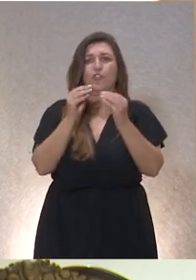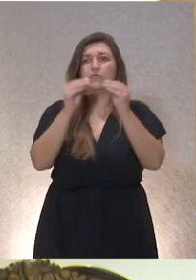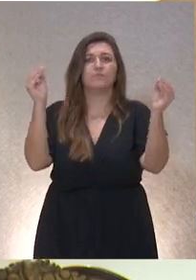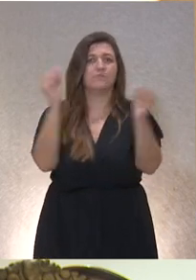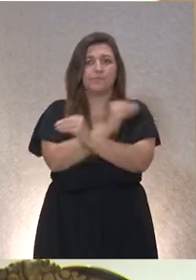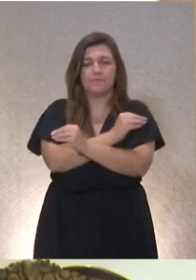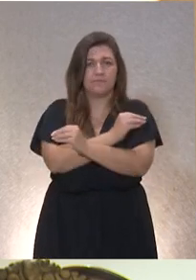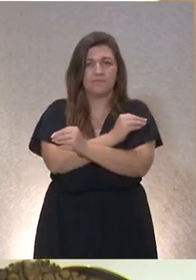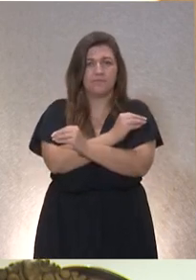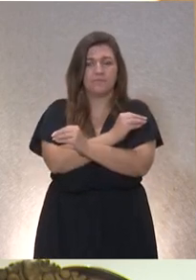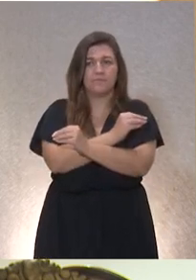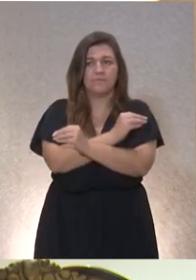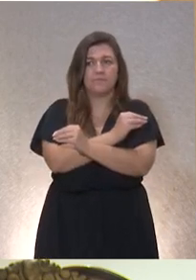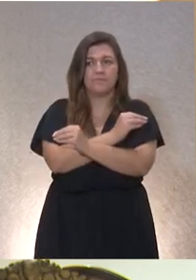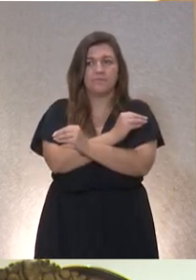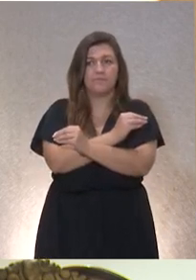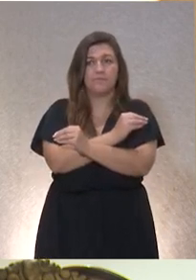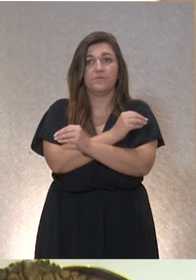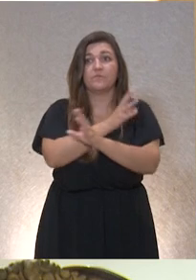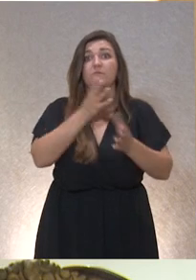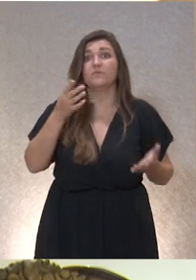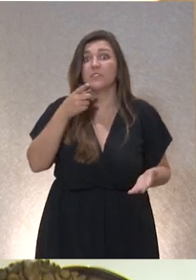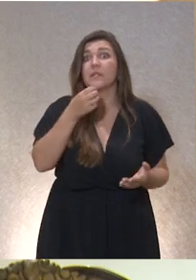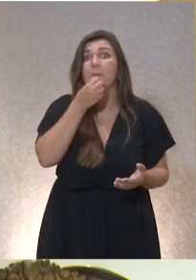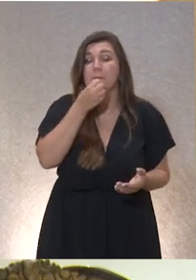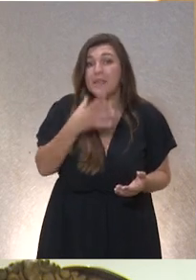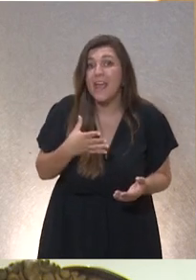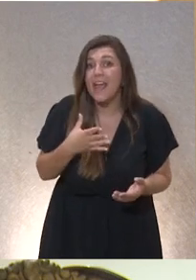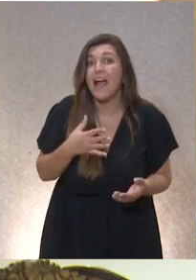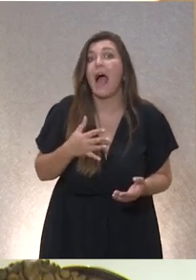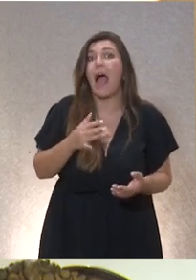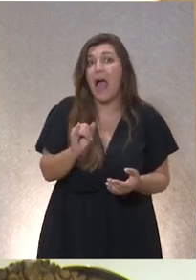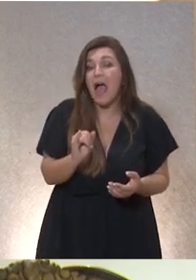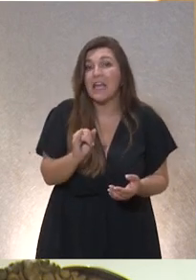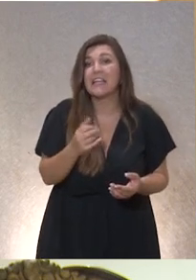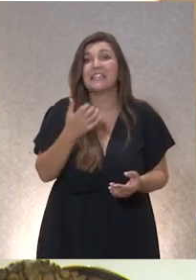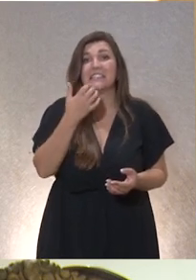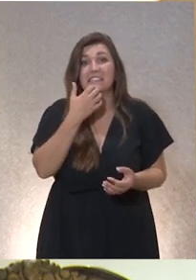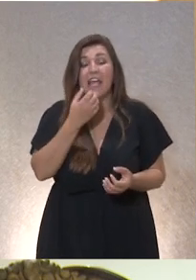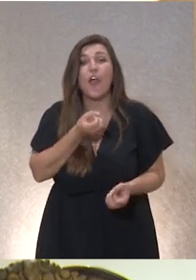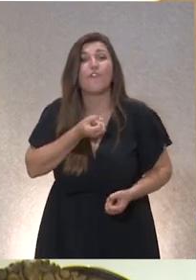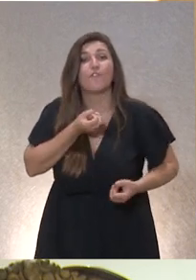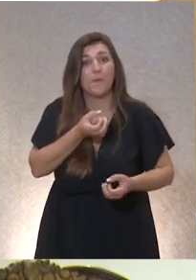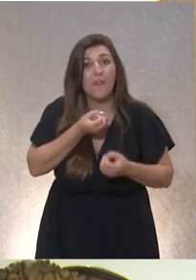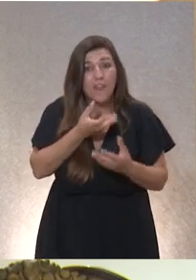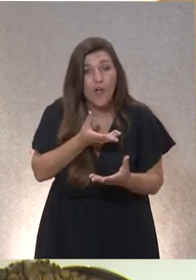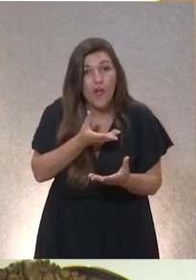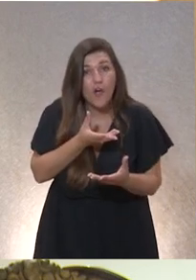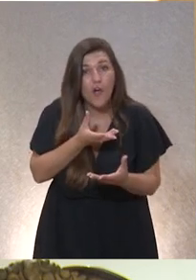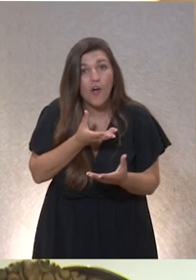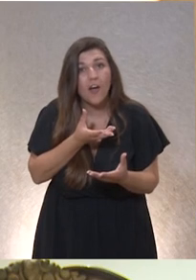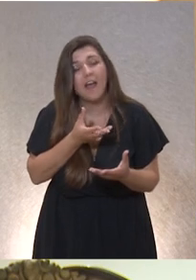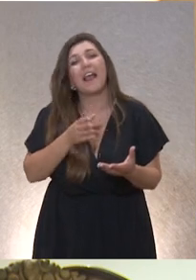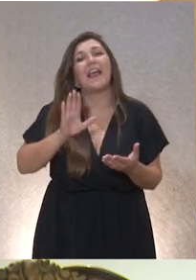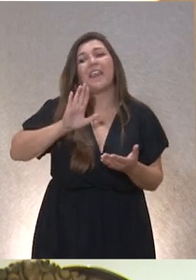mal Sería bueno que eso existiera como Sería bueno que los de información dejaran en